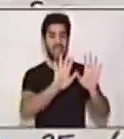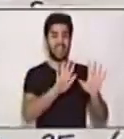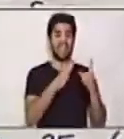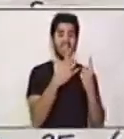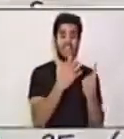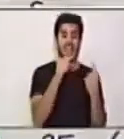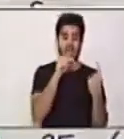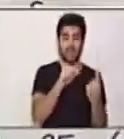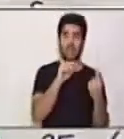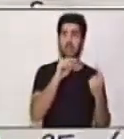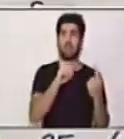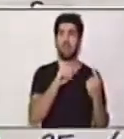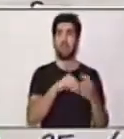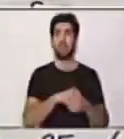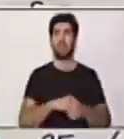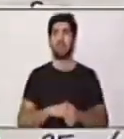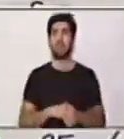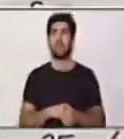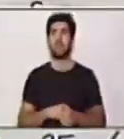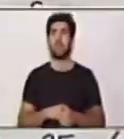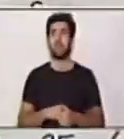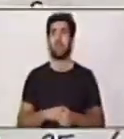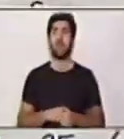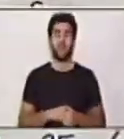sería 17.